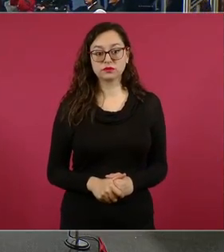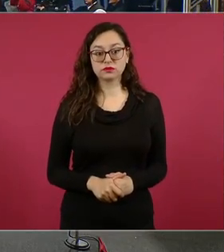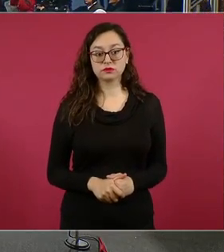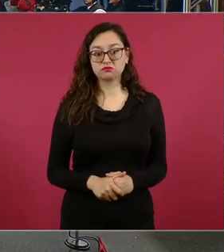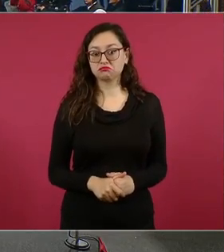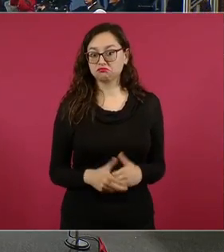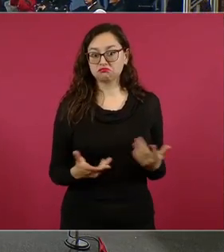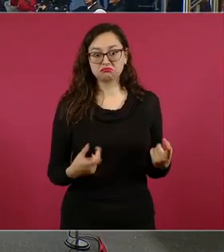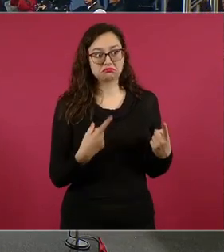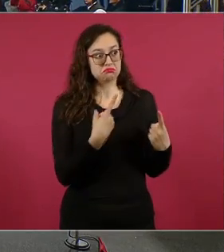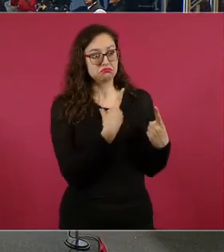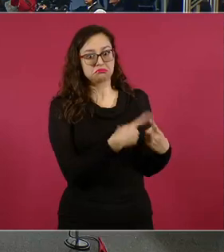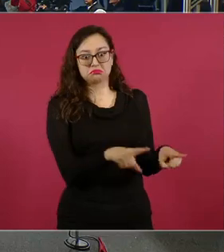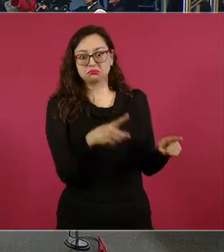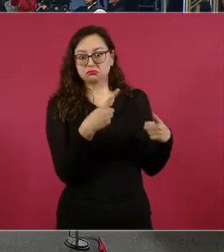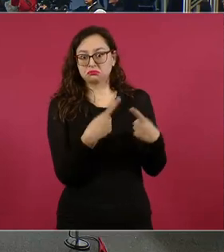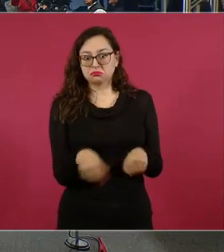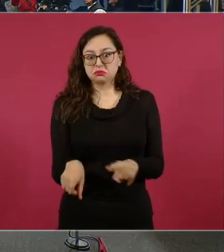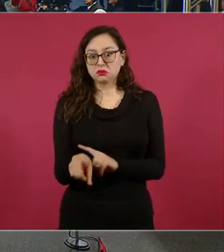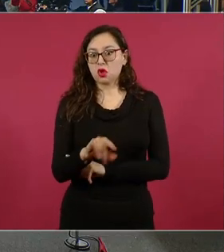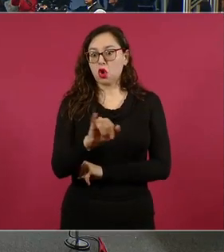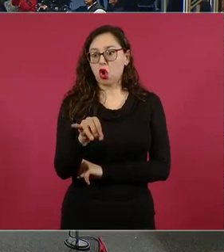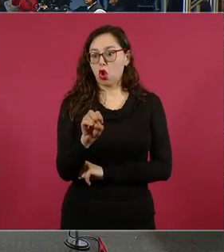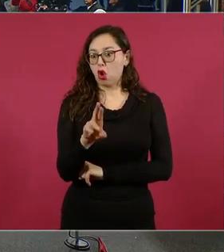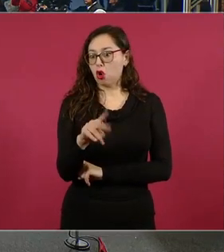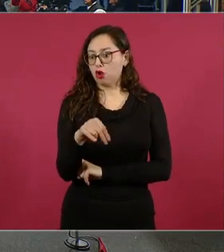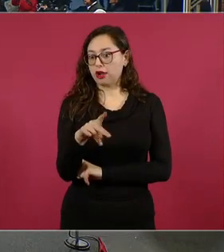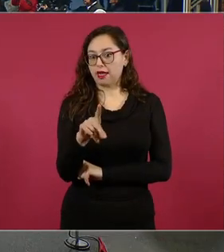De La Jornada, de...